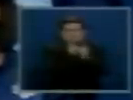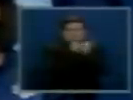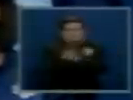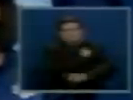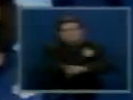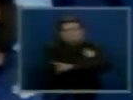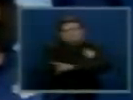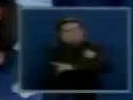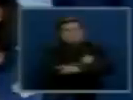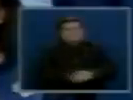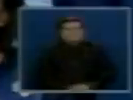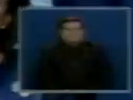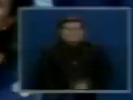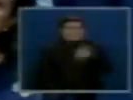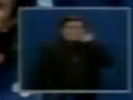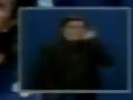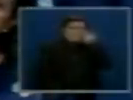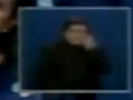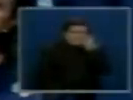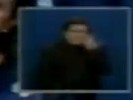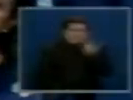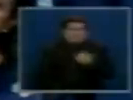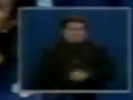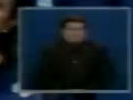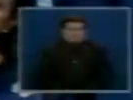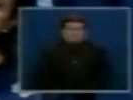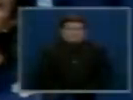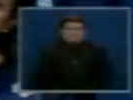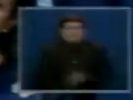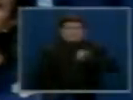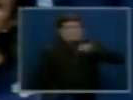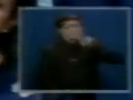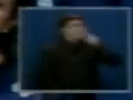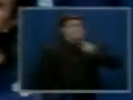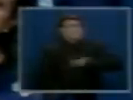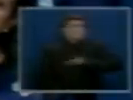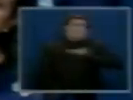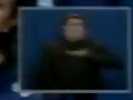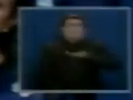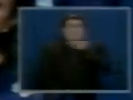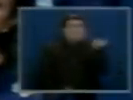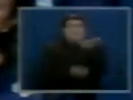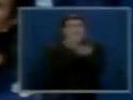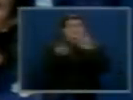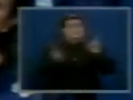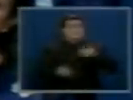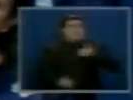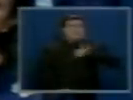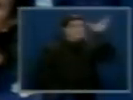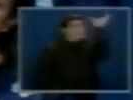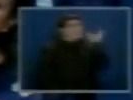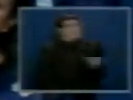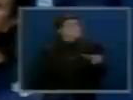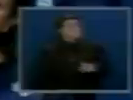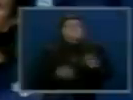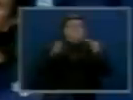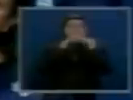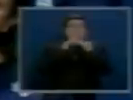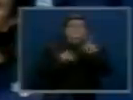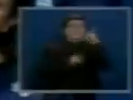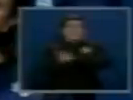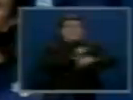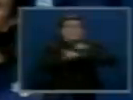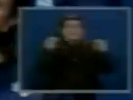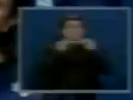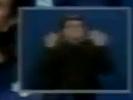país. ¡Qué vergüenza! Nos ufanamos de disfrutar de la mejor democracia del continente y de vivir en uno de los países